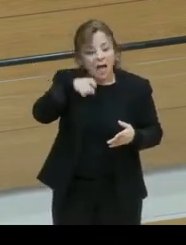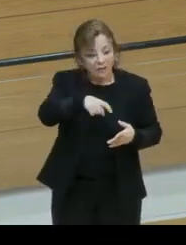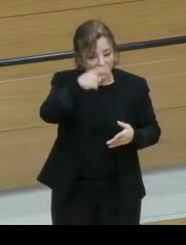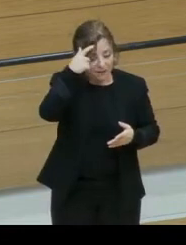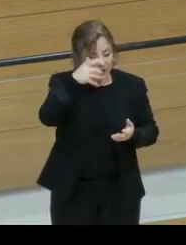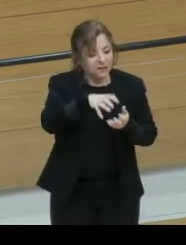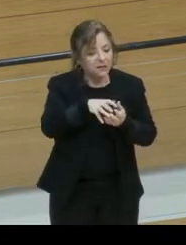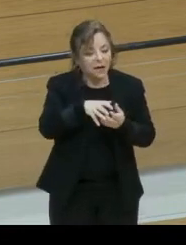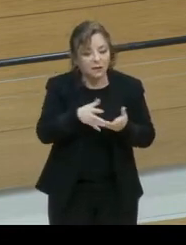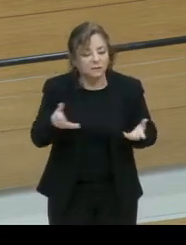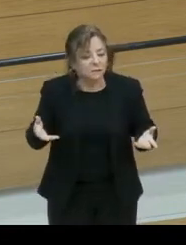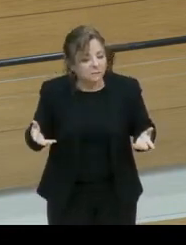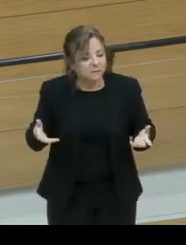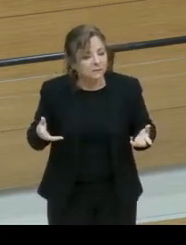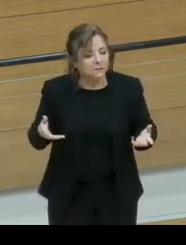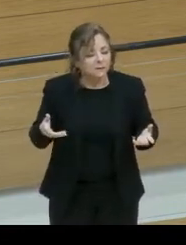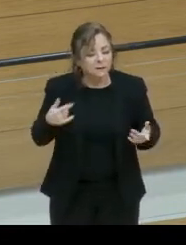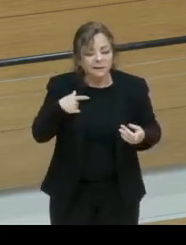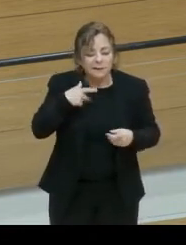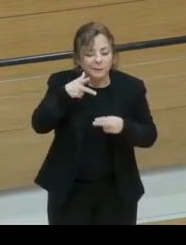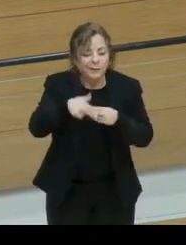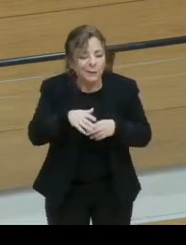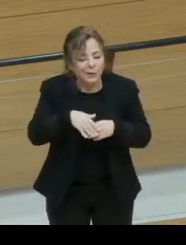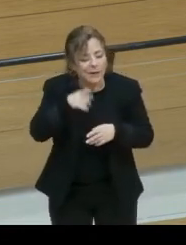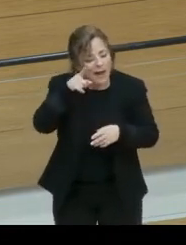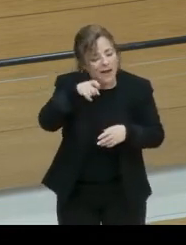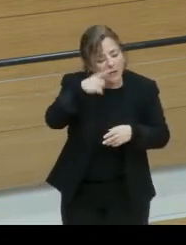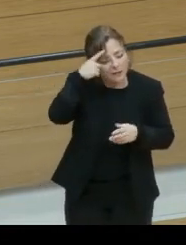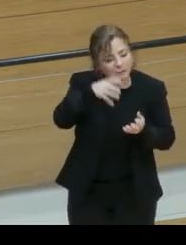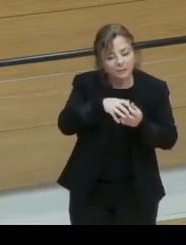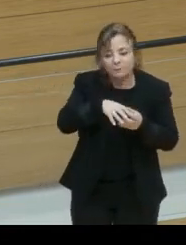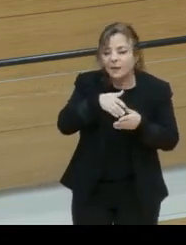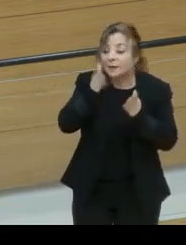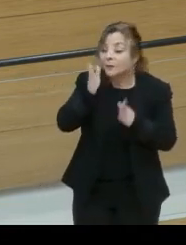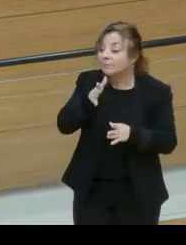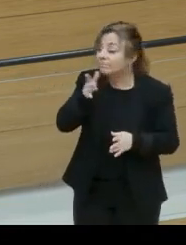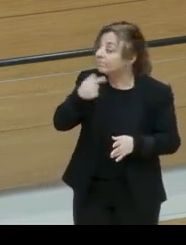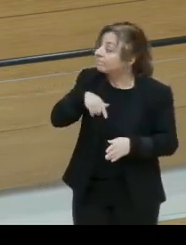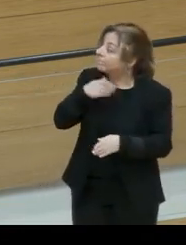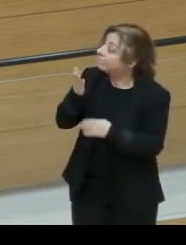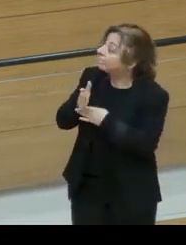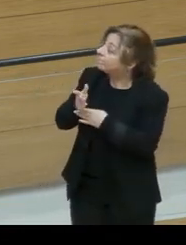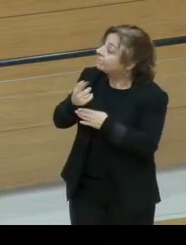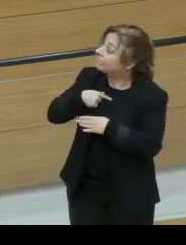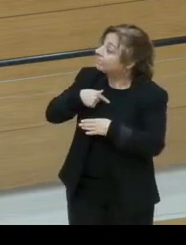limitación tiene el cáncer cerebral para tratarlo? Pues aquí os presento a nuestra amiga la